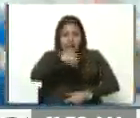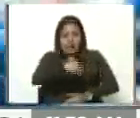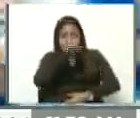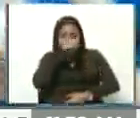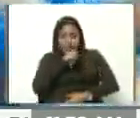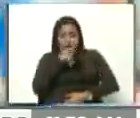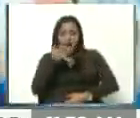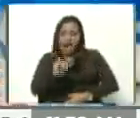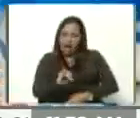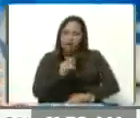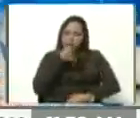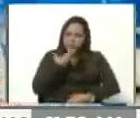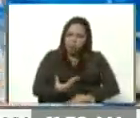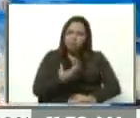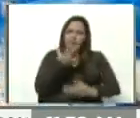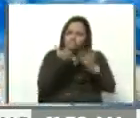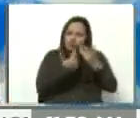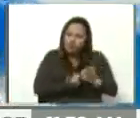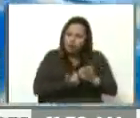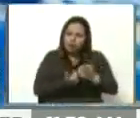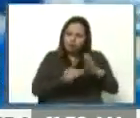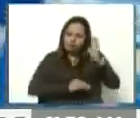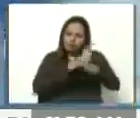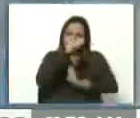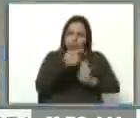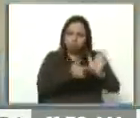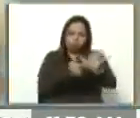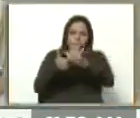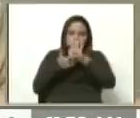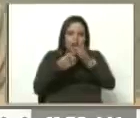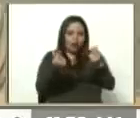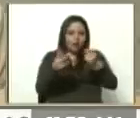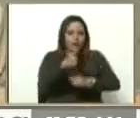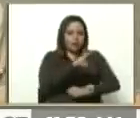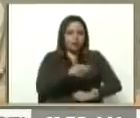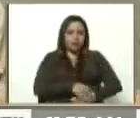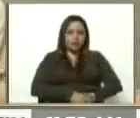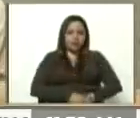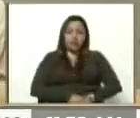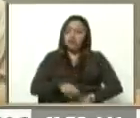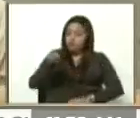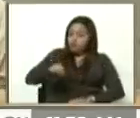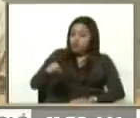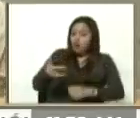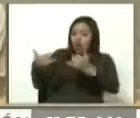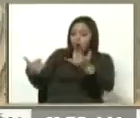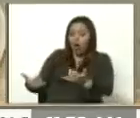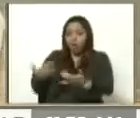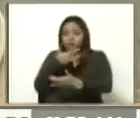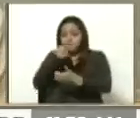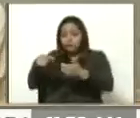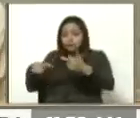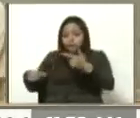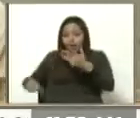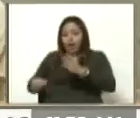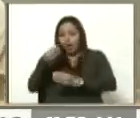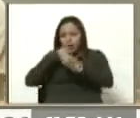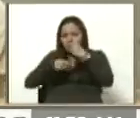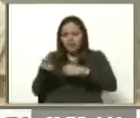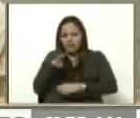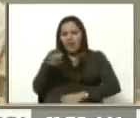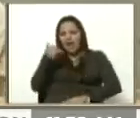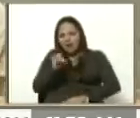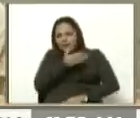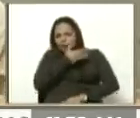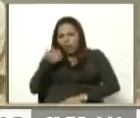hay muy buenas expectativas para la economía venezolana. Indudablemente que el abastecimiento en Venezuela ha mejorado significativamente.